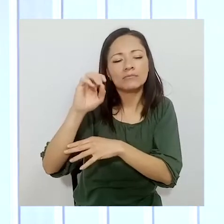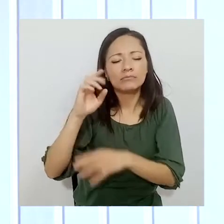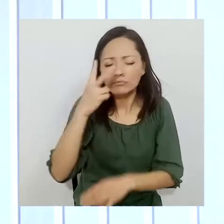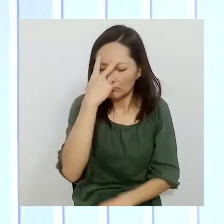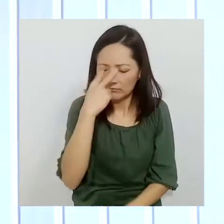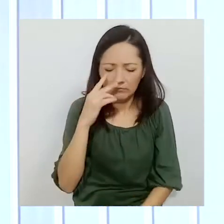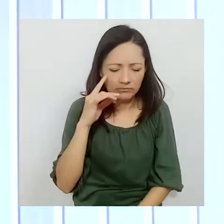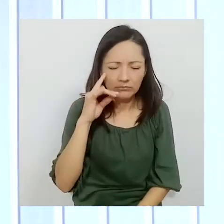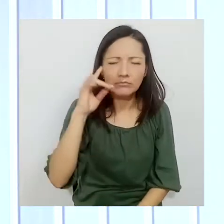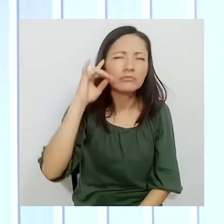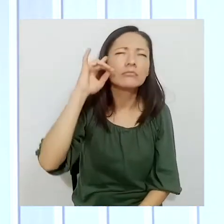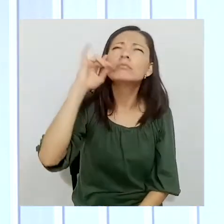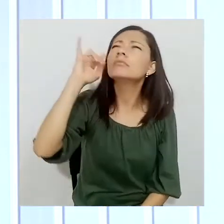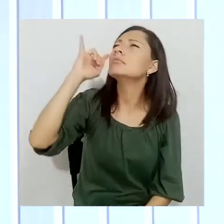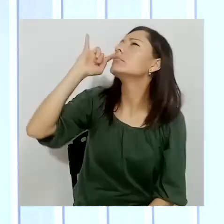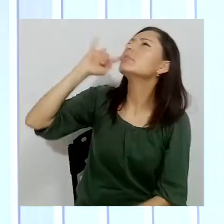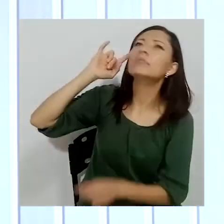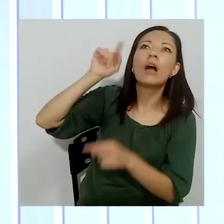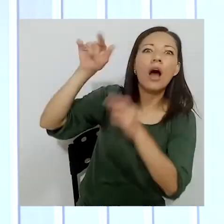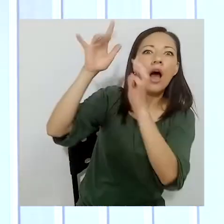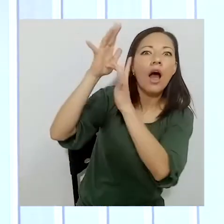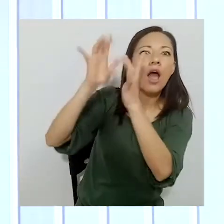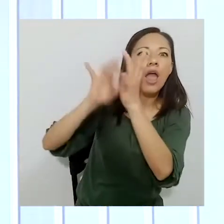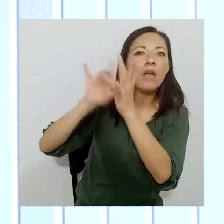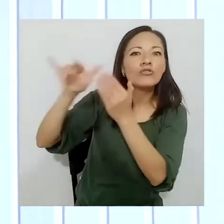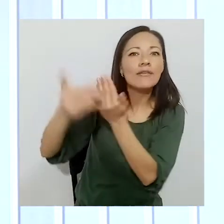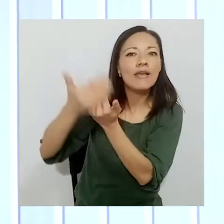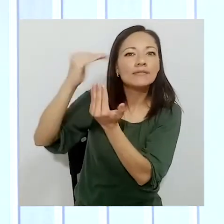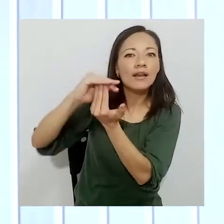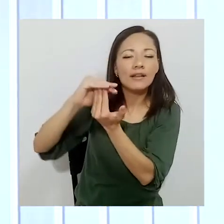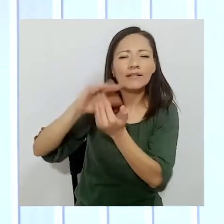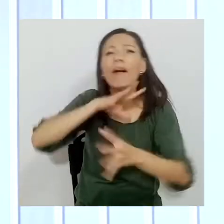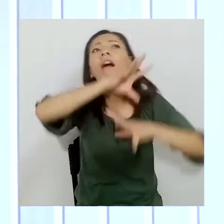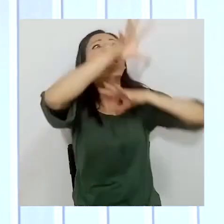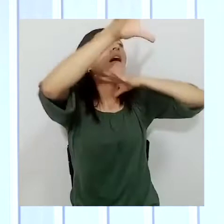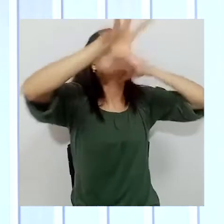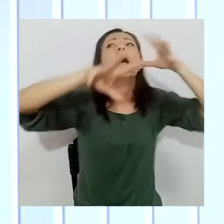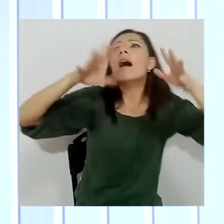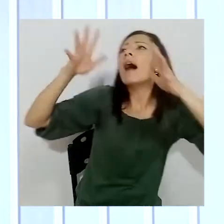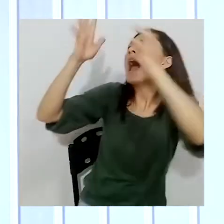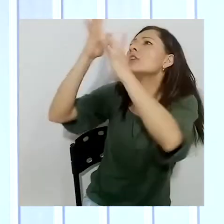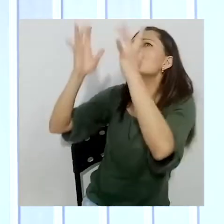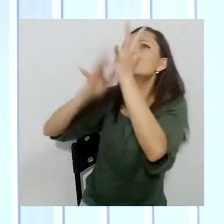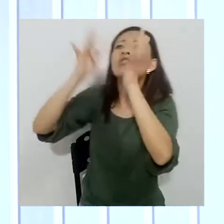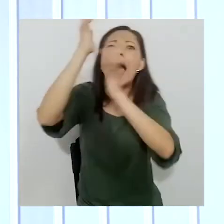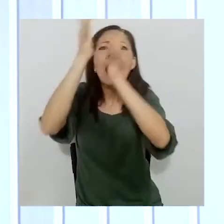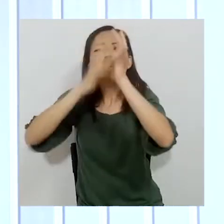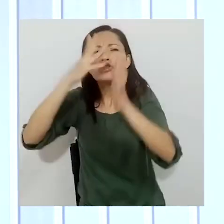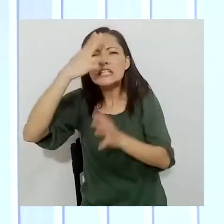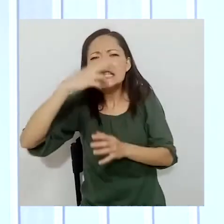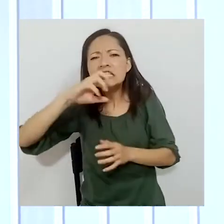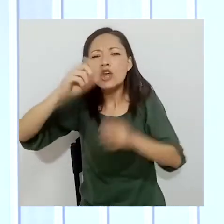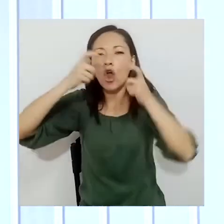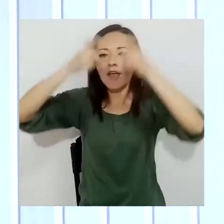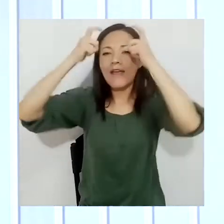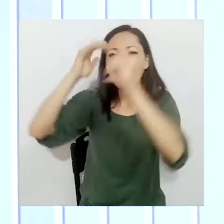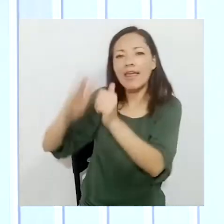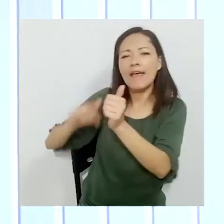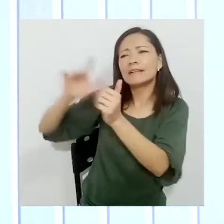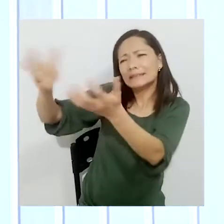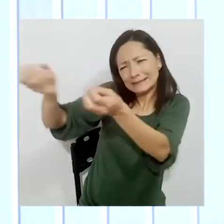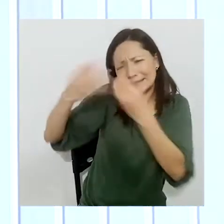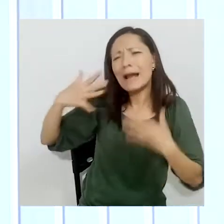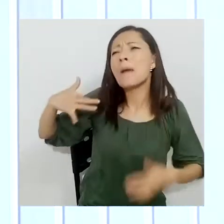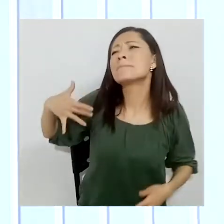dar voces y a decir, Jesús, hijo de David, ten misericordia de mí. Y muchos le reprendían para